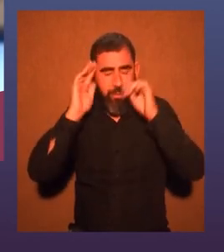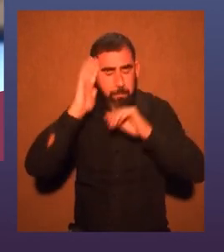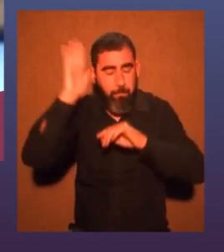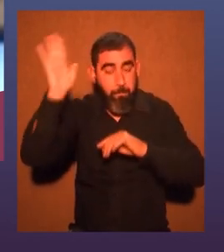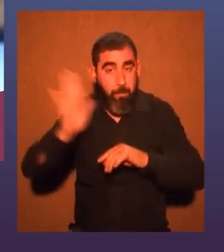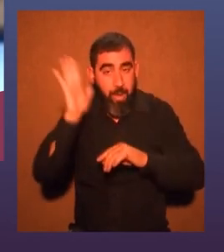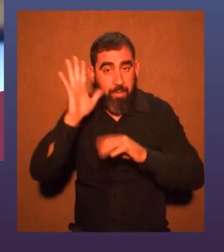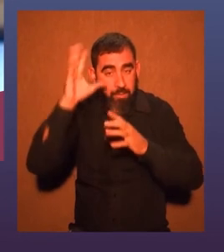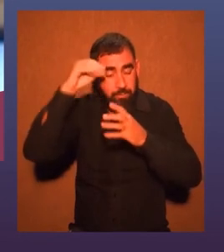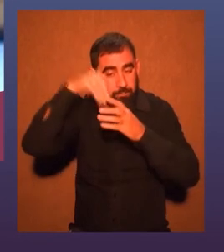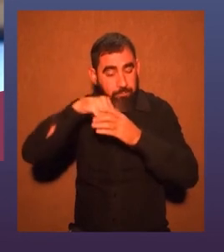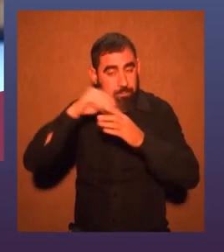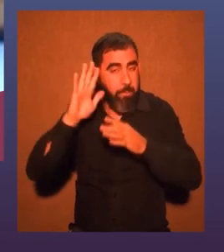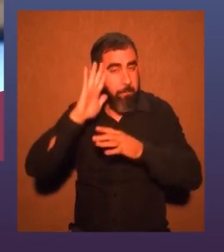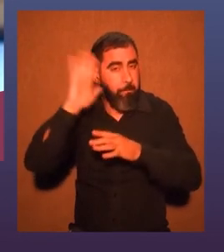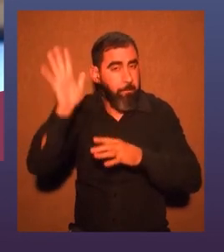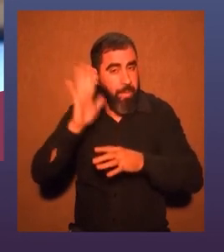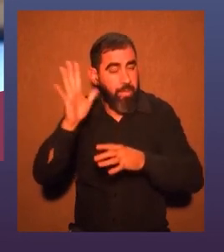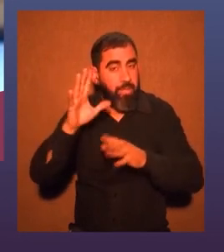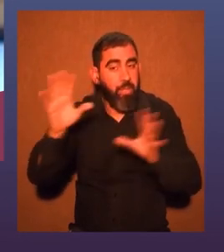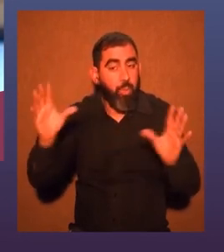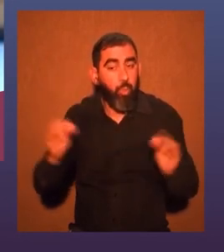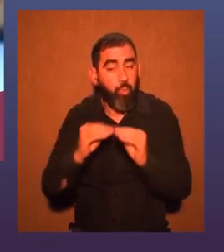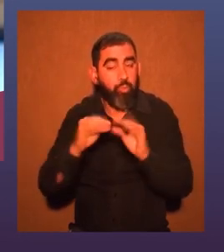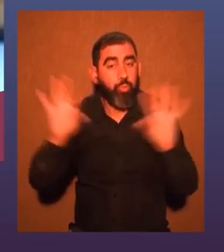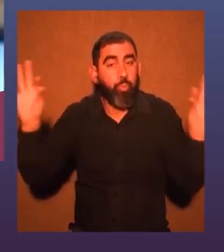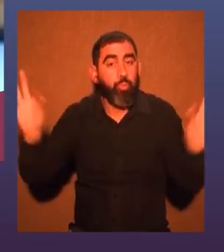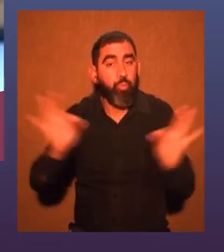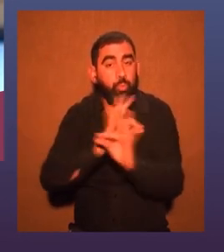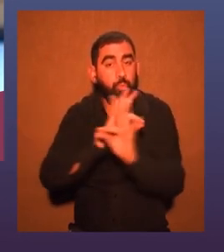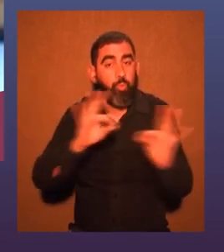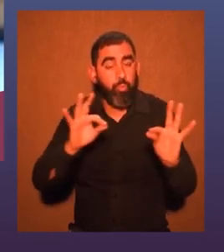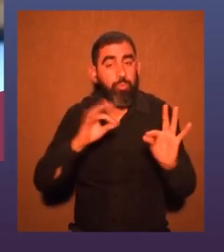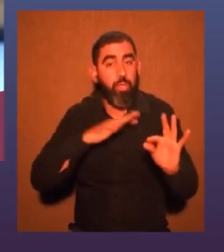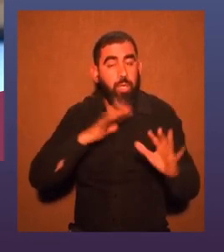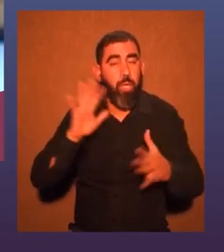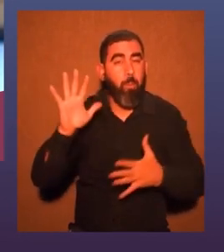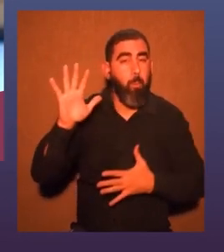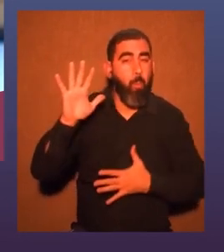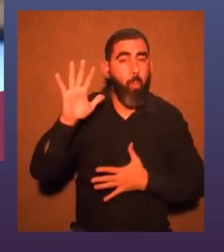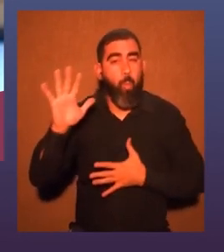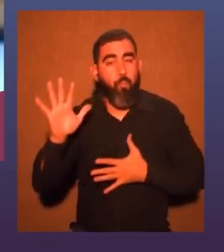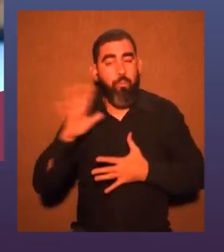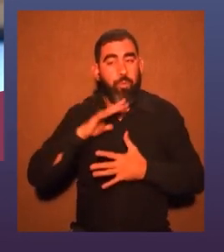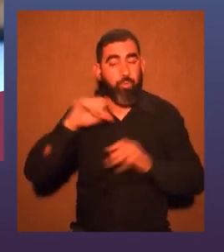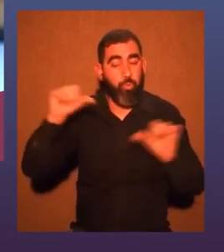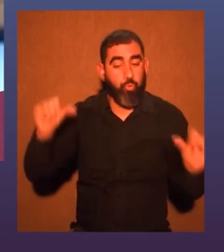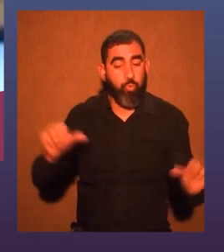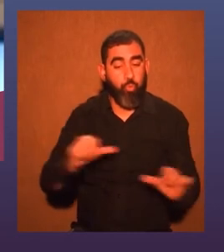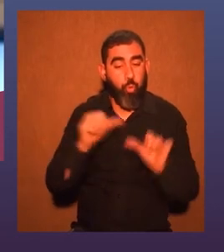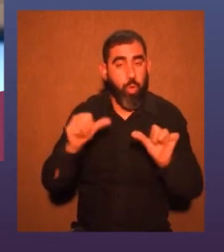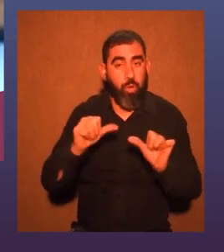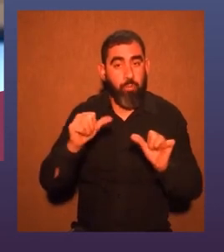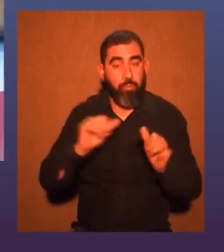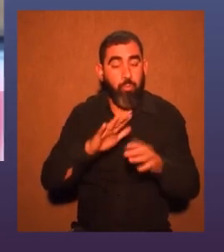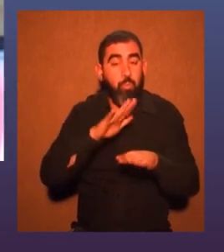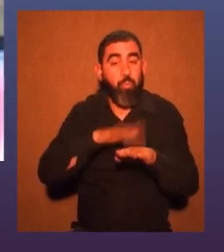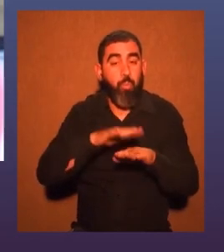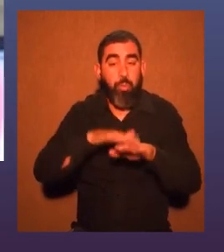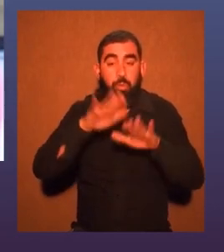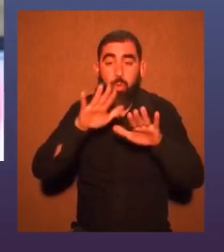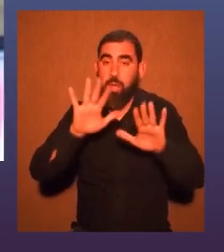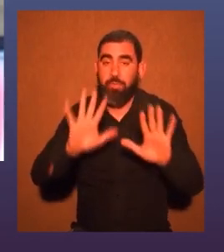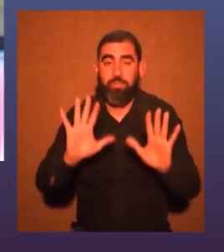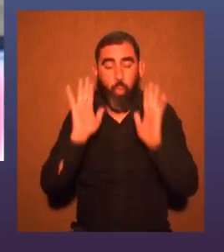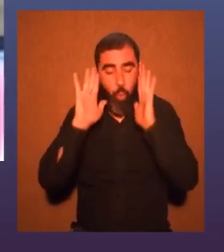visualizar con la música qué movimiento o qué es lo que me inspira, tener como un momento así súper